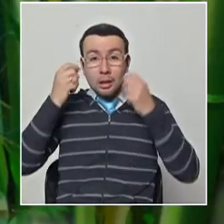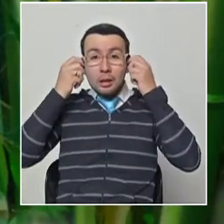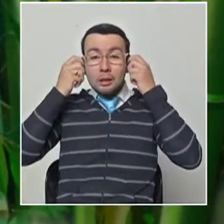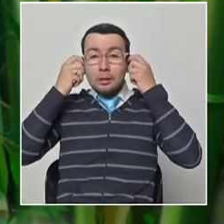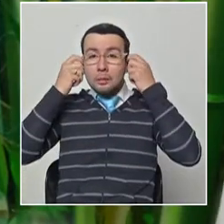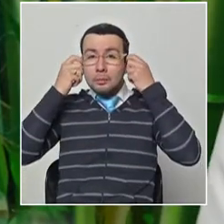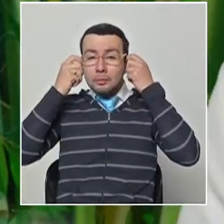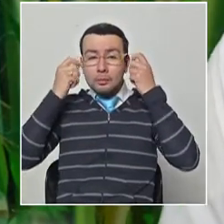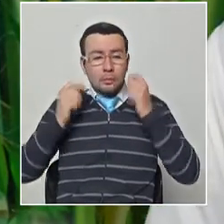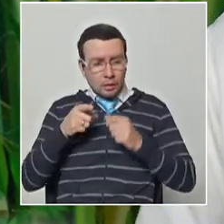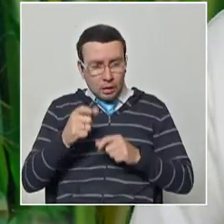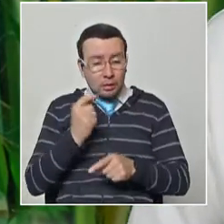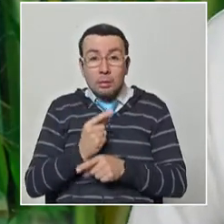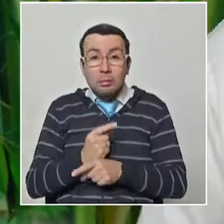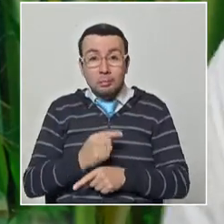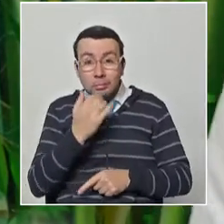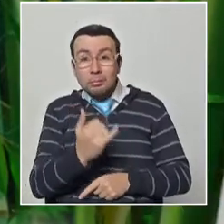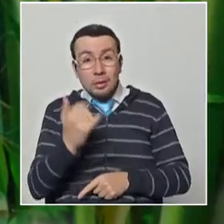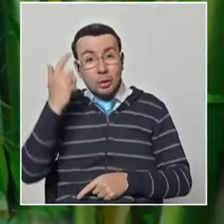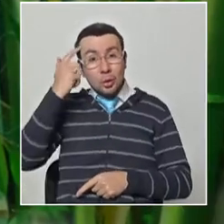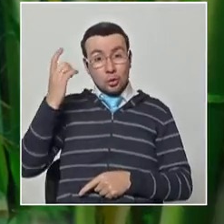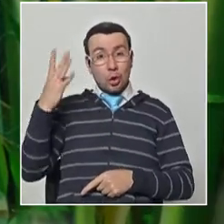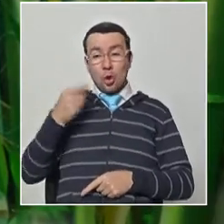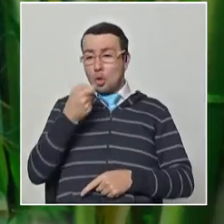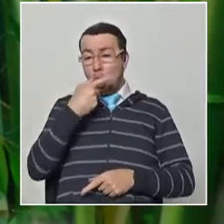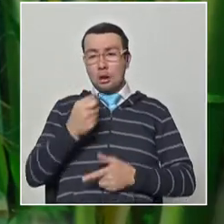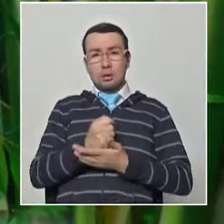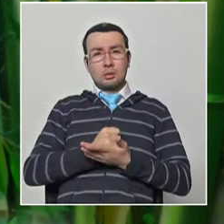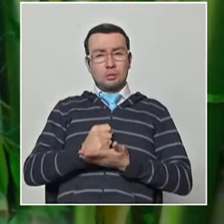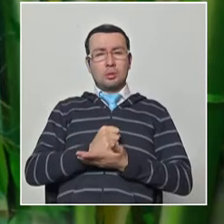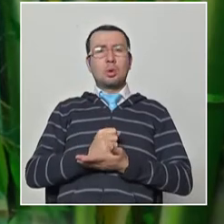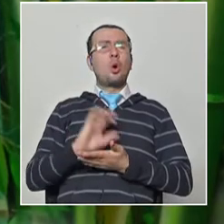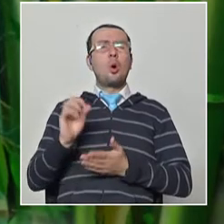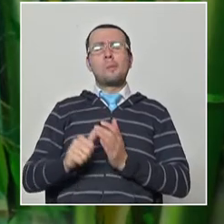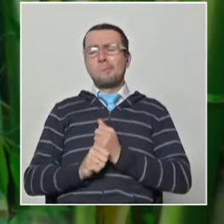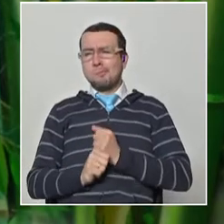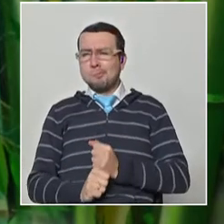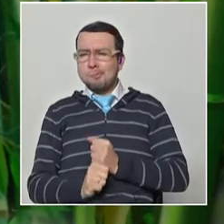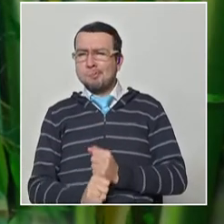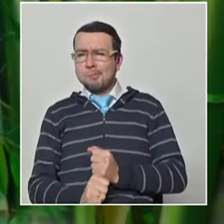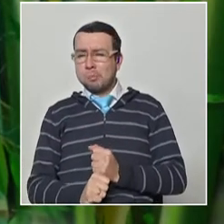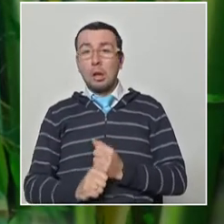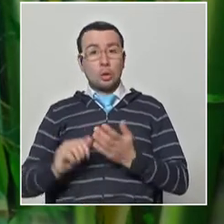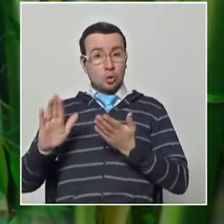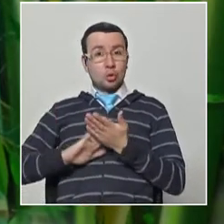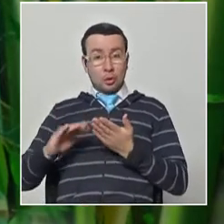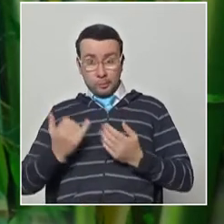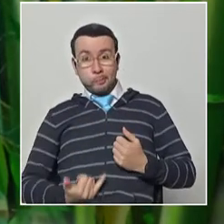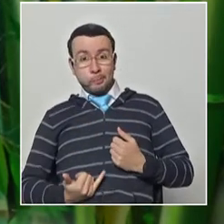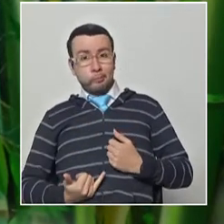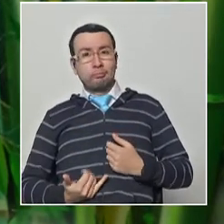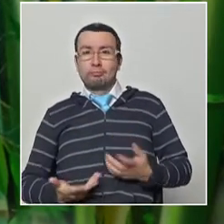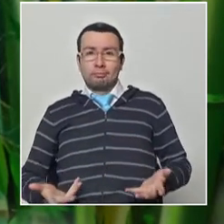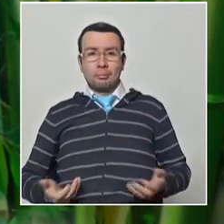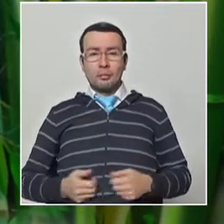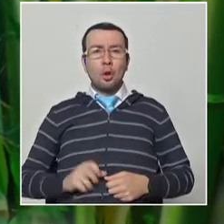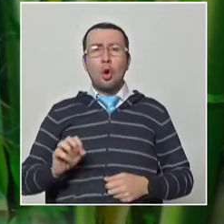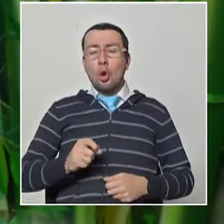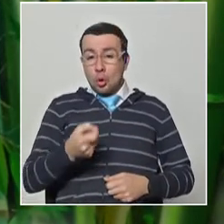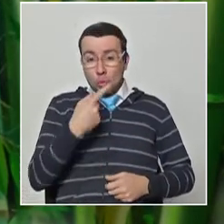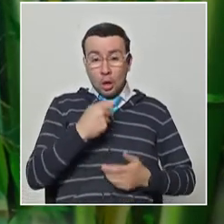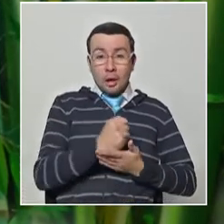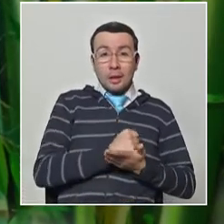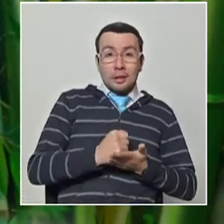cabeza o para el dolor de cabeza por estreñimiento para el dolor de cabeza del